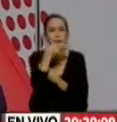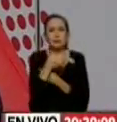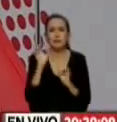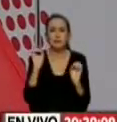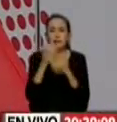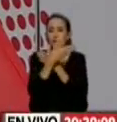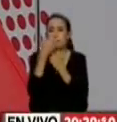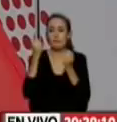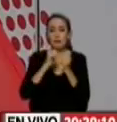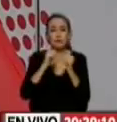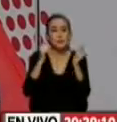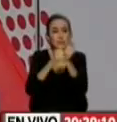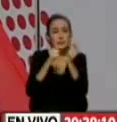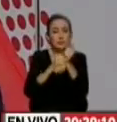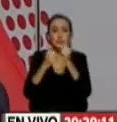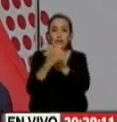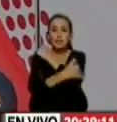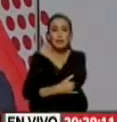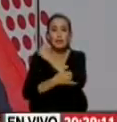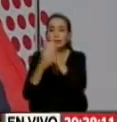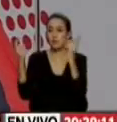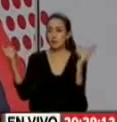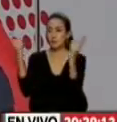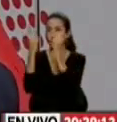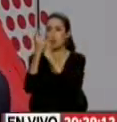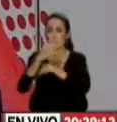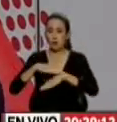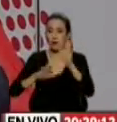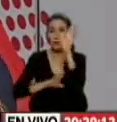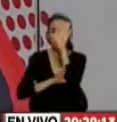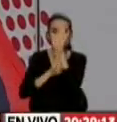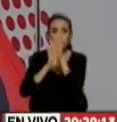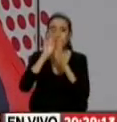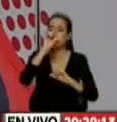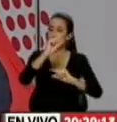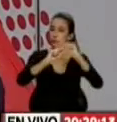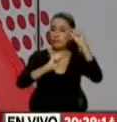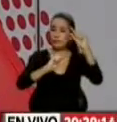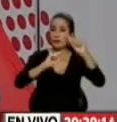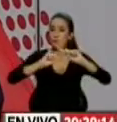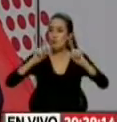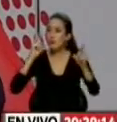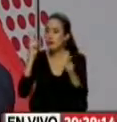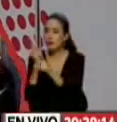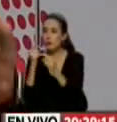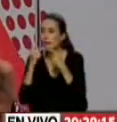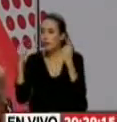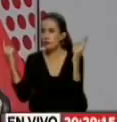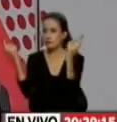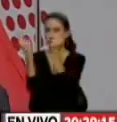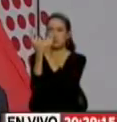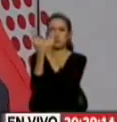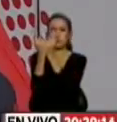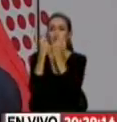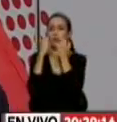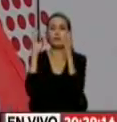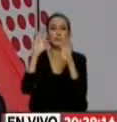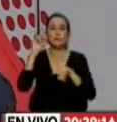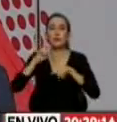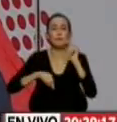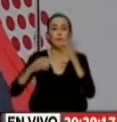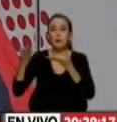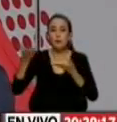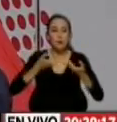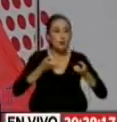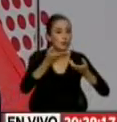países hermanos, pero son países también que nos encontramos en vías de desarrollo. Y nos encontramos con una realidad, que no estábamos listos para poder recibir este